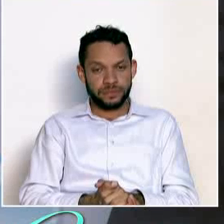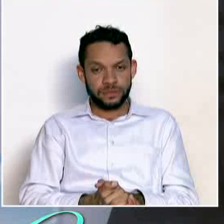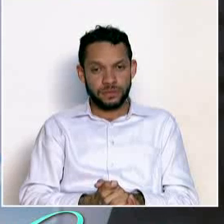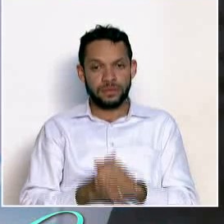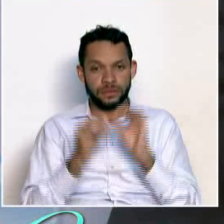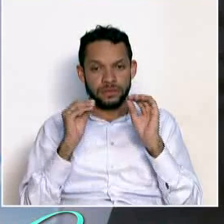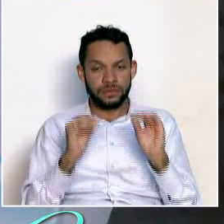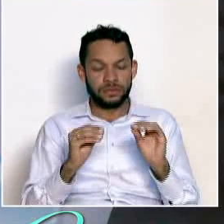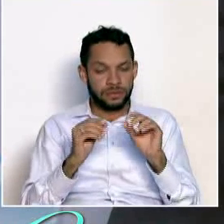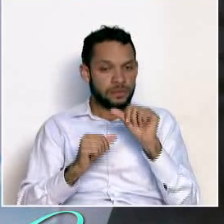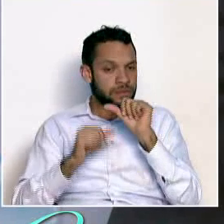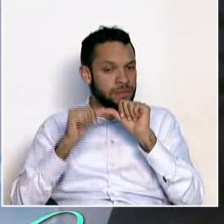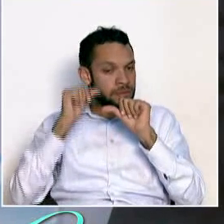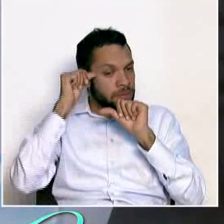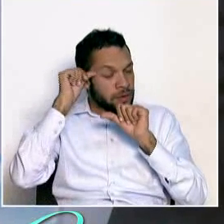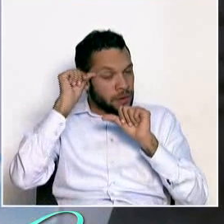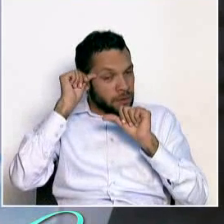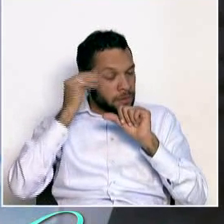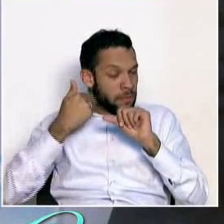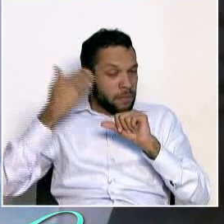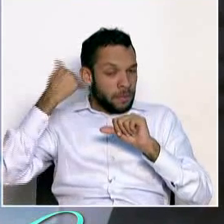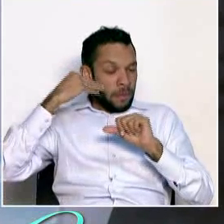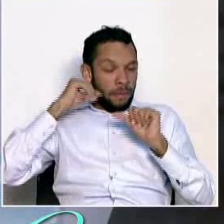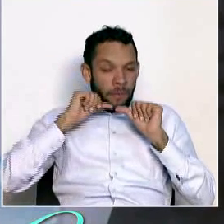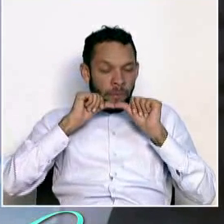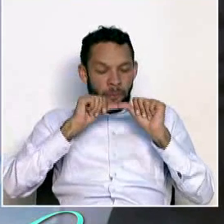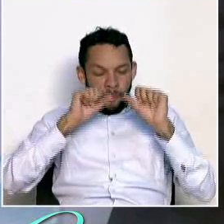vamos a regresar en el tiempo y en el espacio.